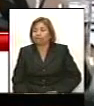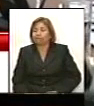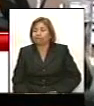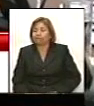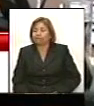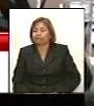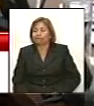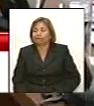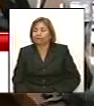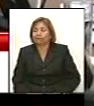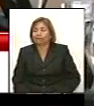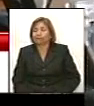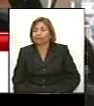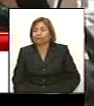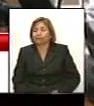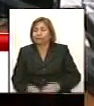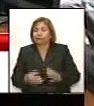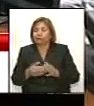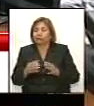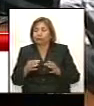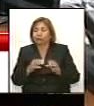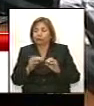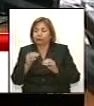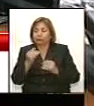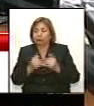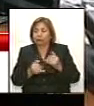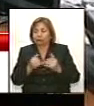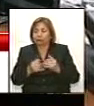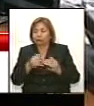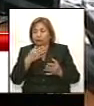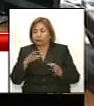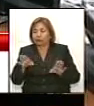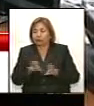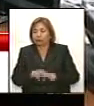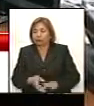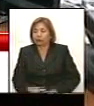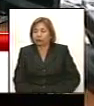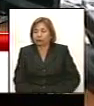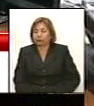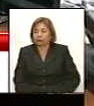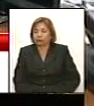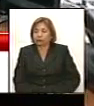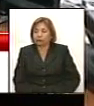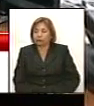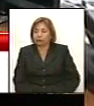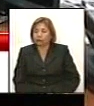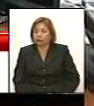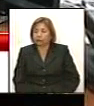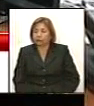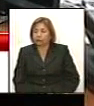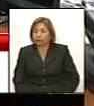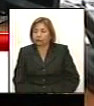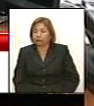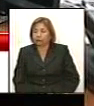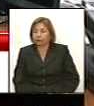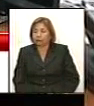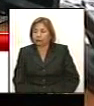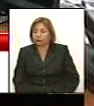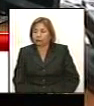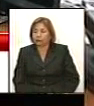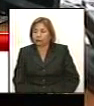habíamos solicitado, en ir teniendo intervenciones finales para cerrar la mesa. Gracias. Gracias, congresista. Yo